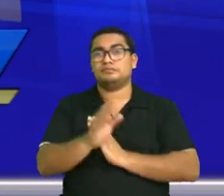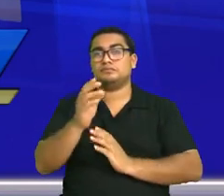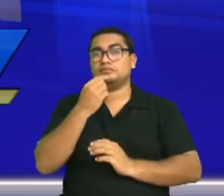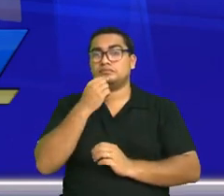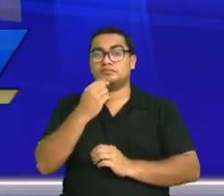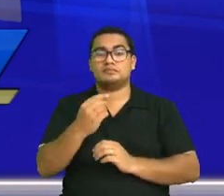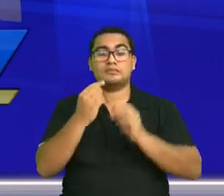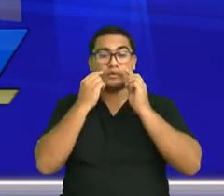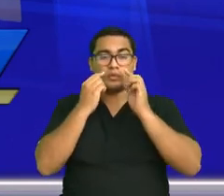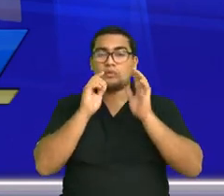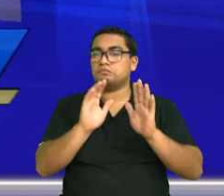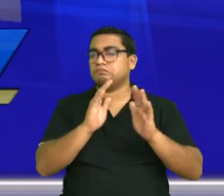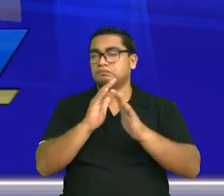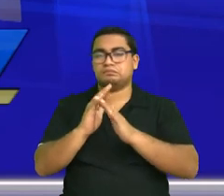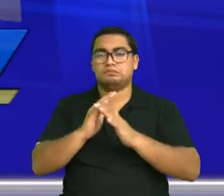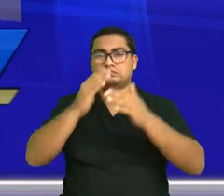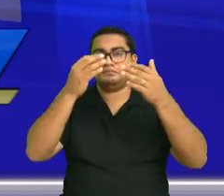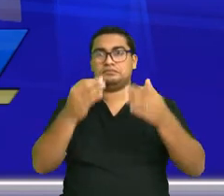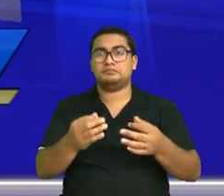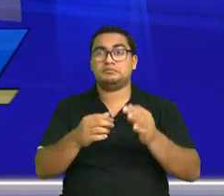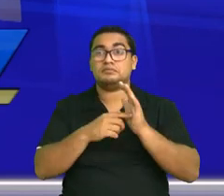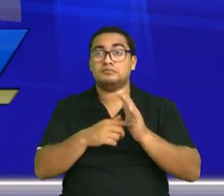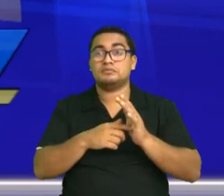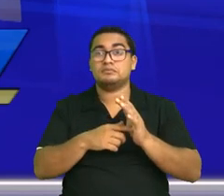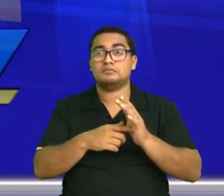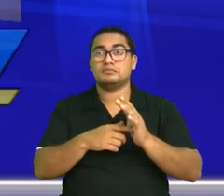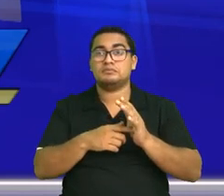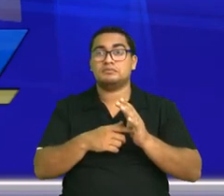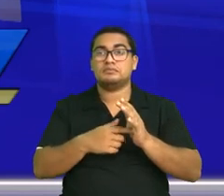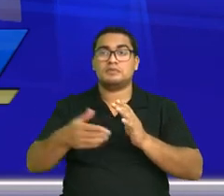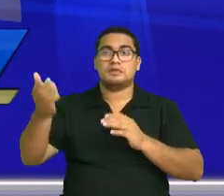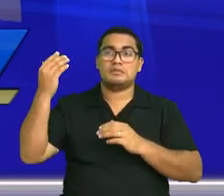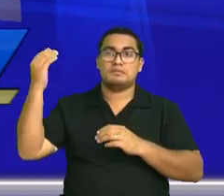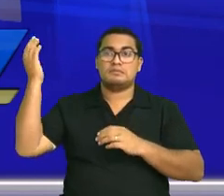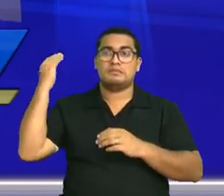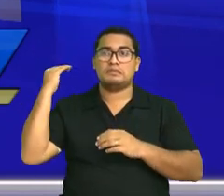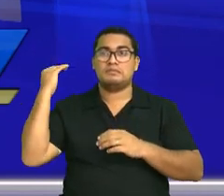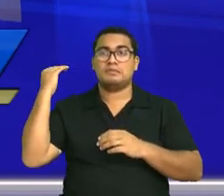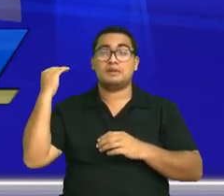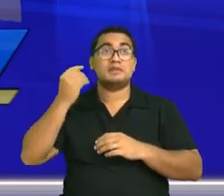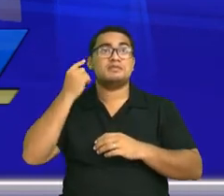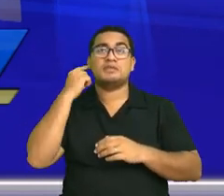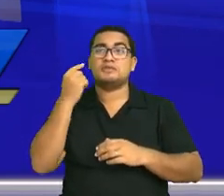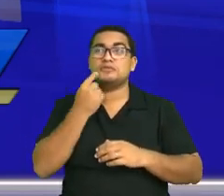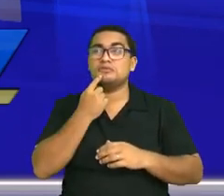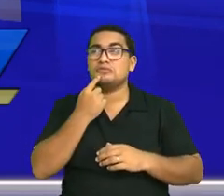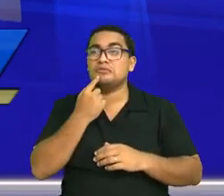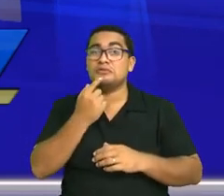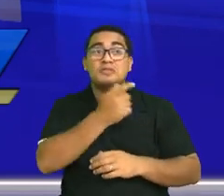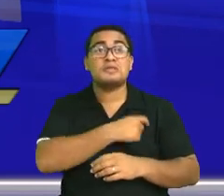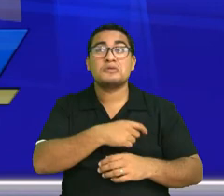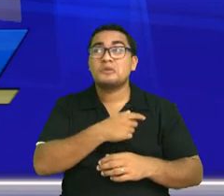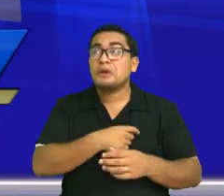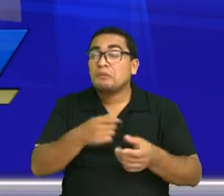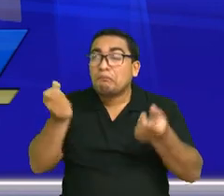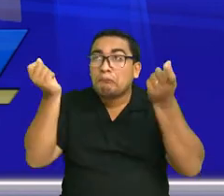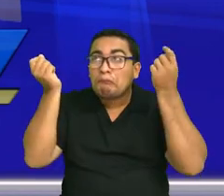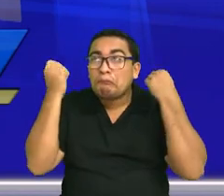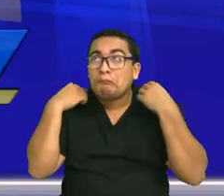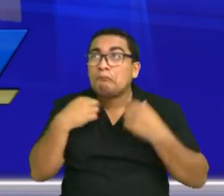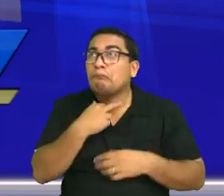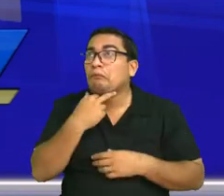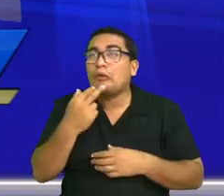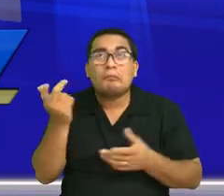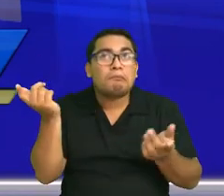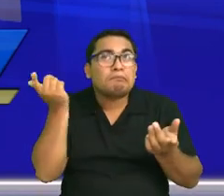sientan frustrados. Porque ese es el problema. Hubo un tiempo en que estos niños no tenían las posibilidades, ¿verdad?, de